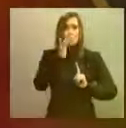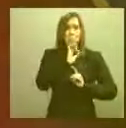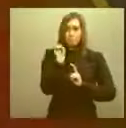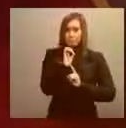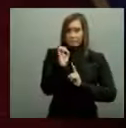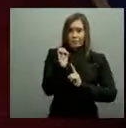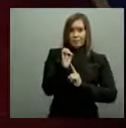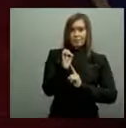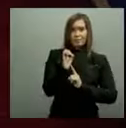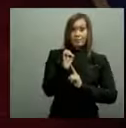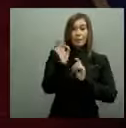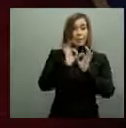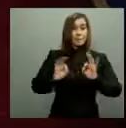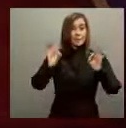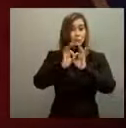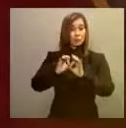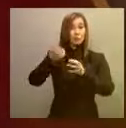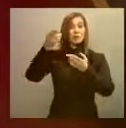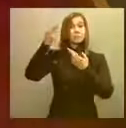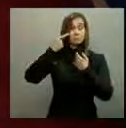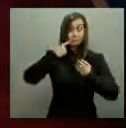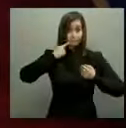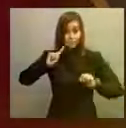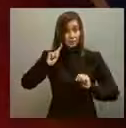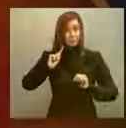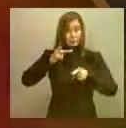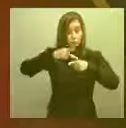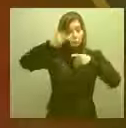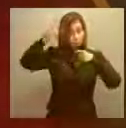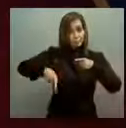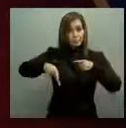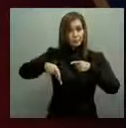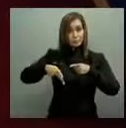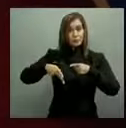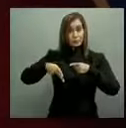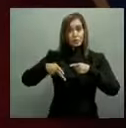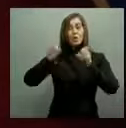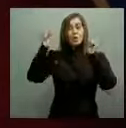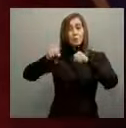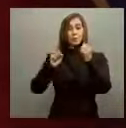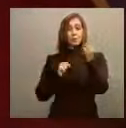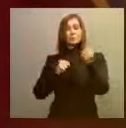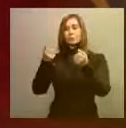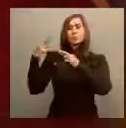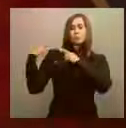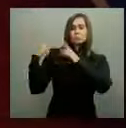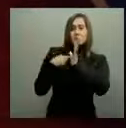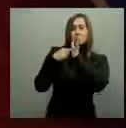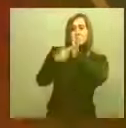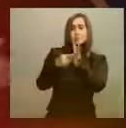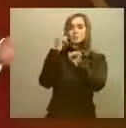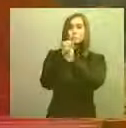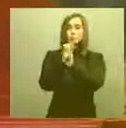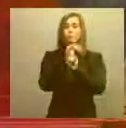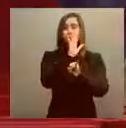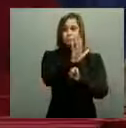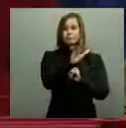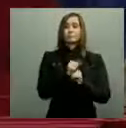reconocido prestigio, ética profesional y solvencia para estar al frente de estas instituciones.